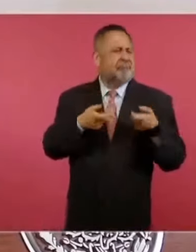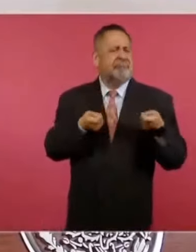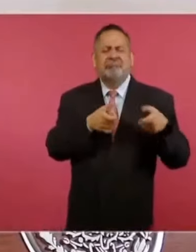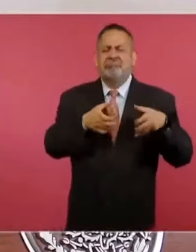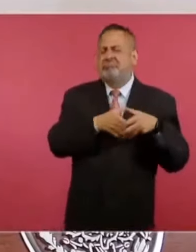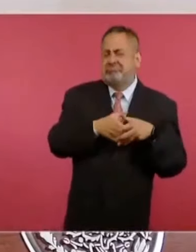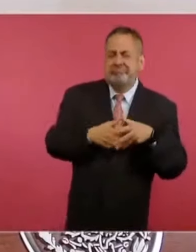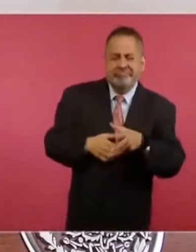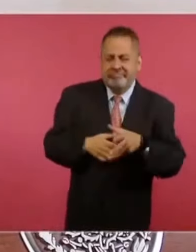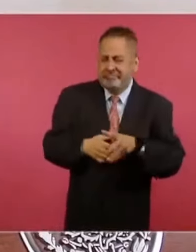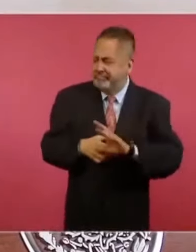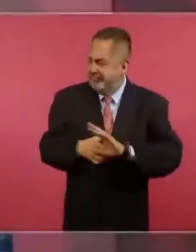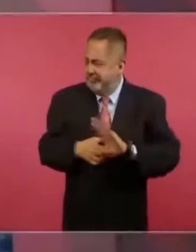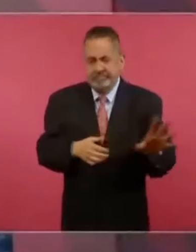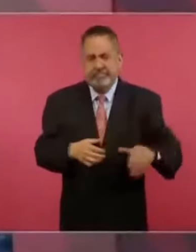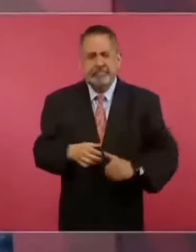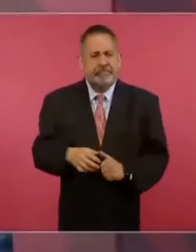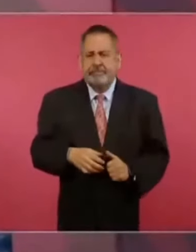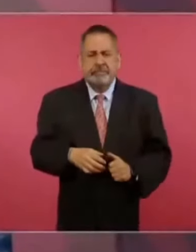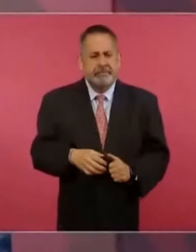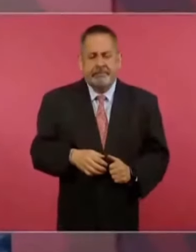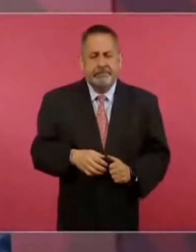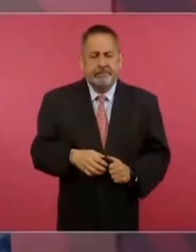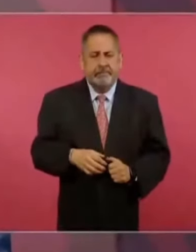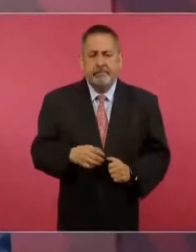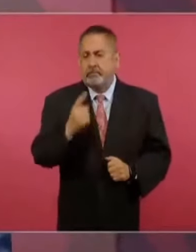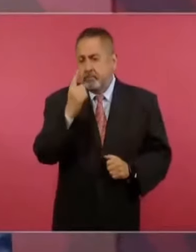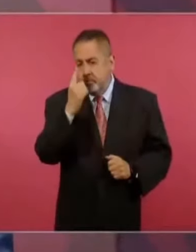La única manera